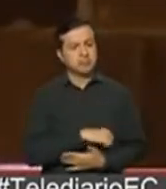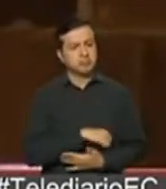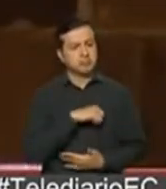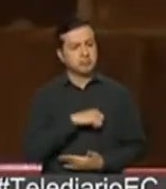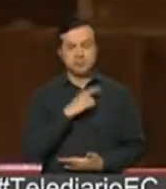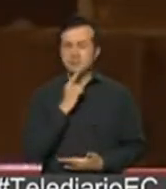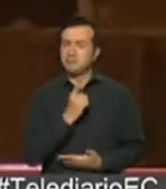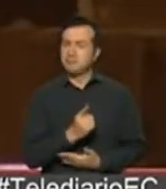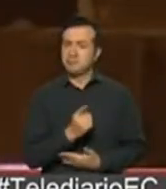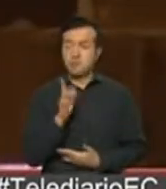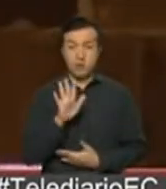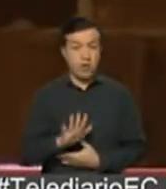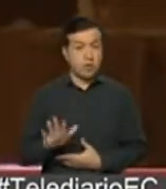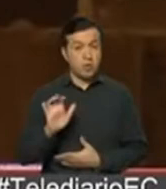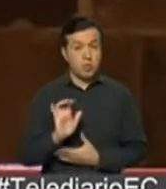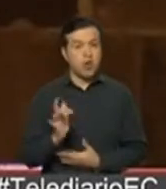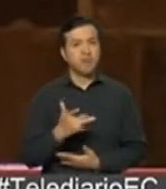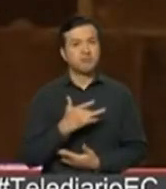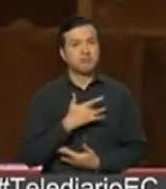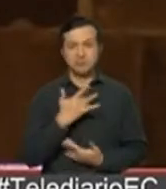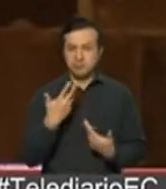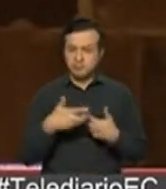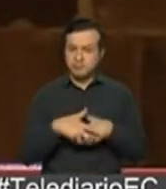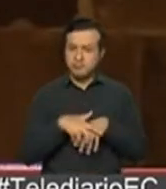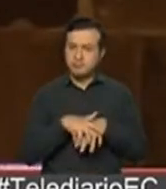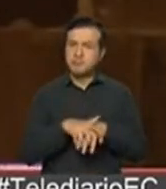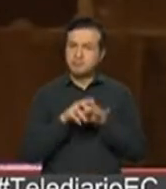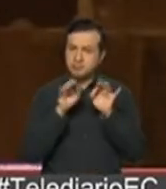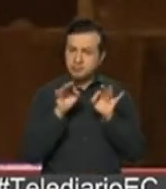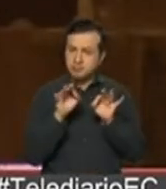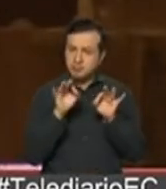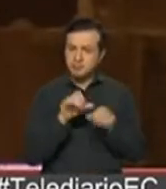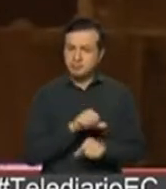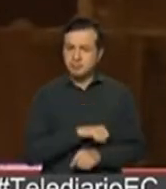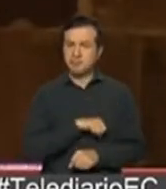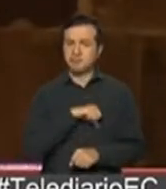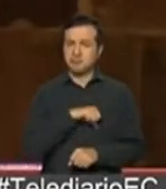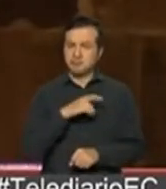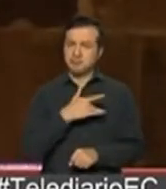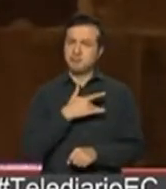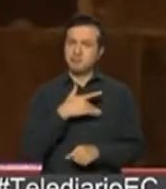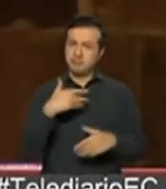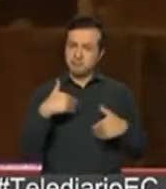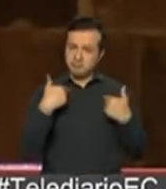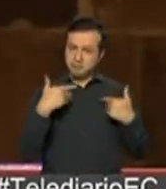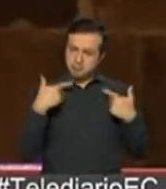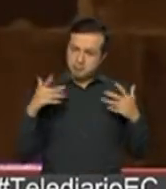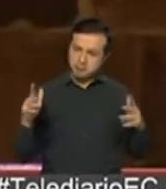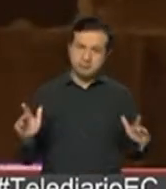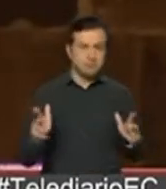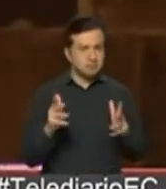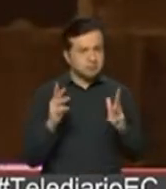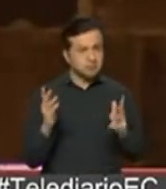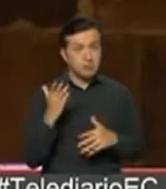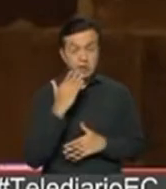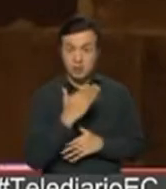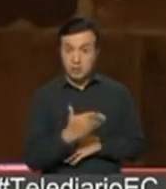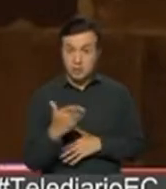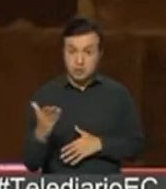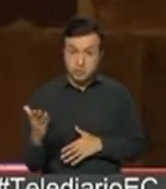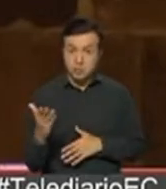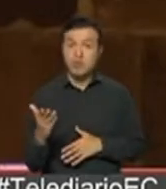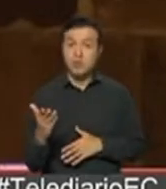a nivel nacional integración moral motivación que constituye